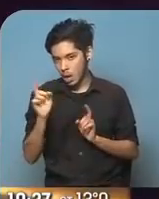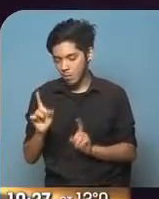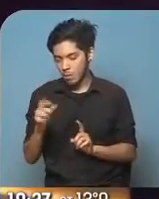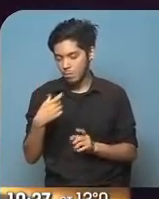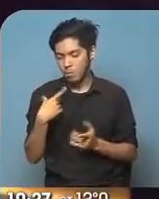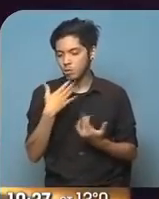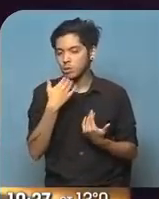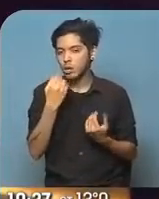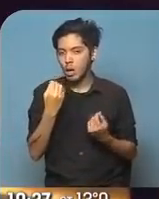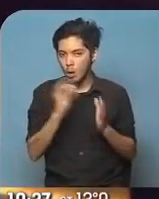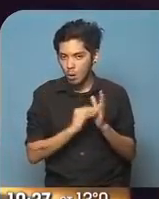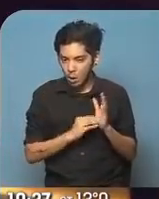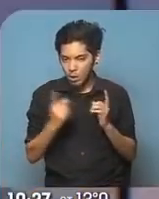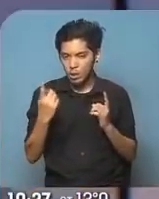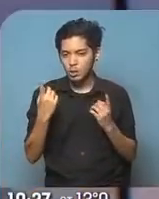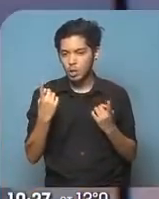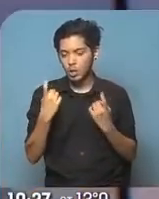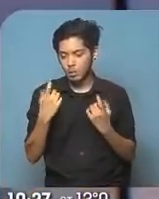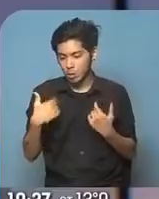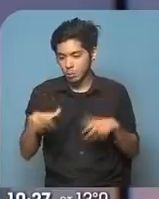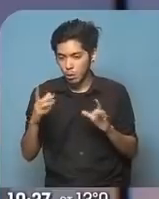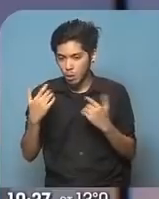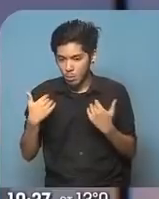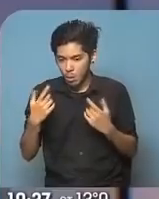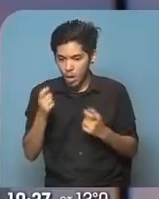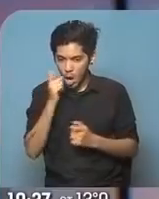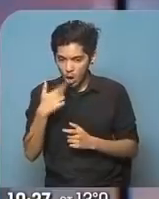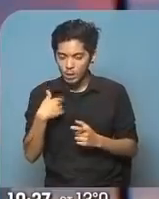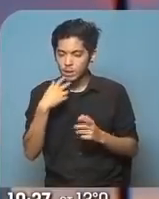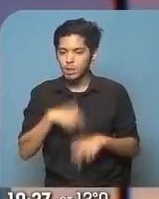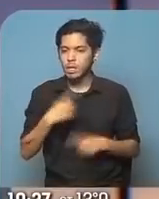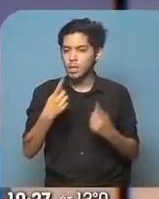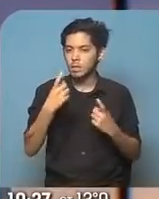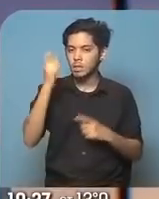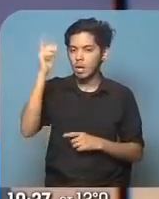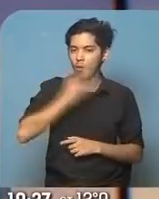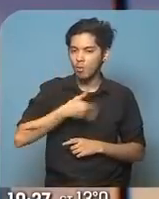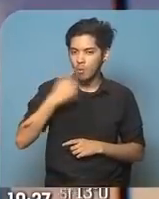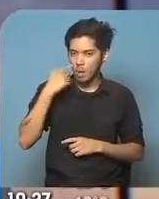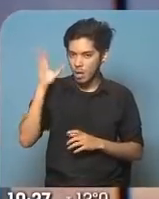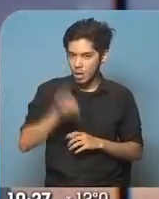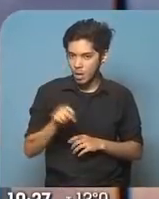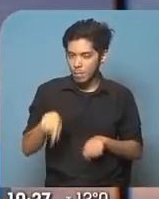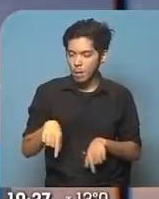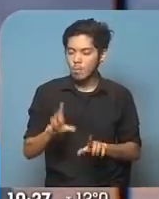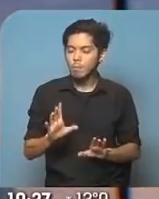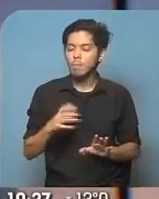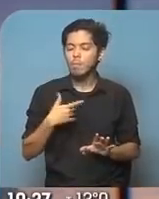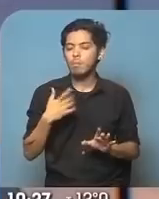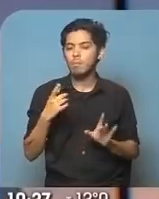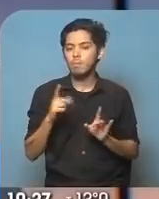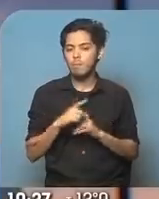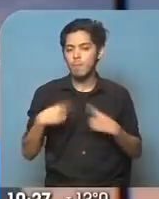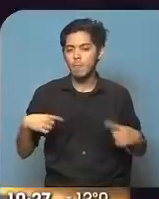podía hacer sin la intervención del fondo monetario internacional no era necesario el fondo monetario para hacer lo que se está esperando hacerlo